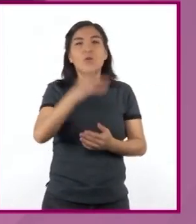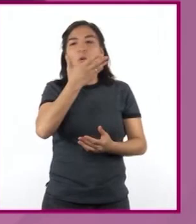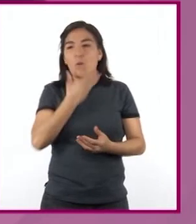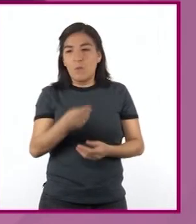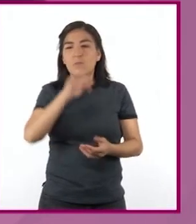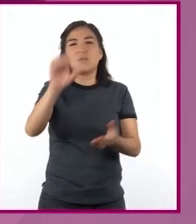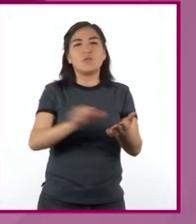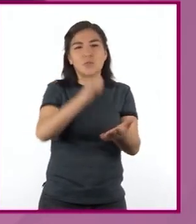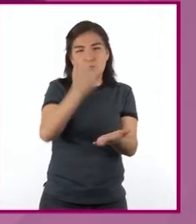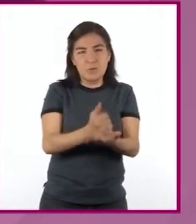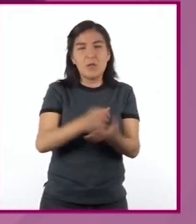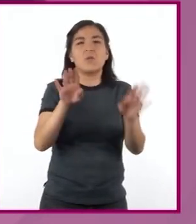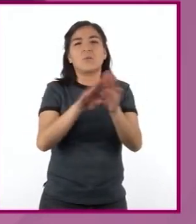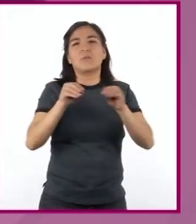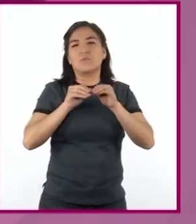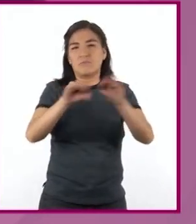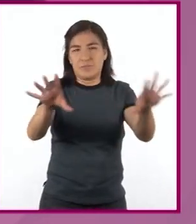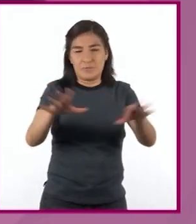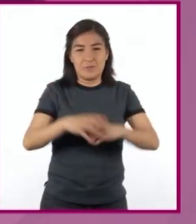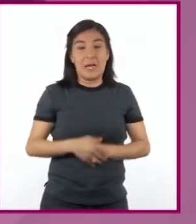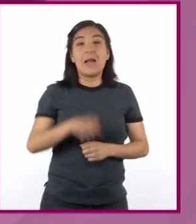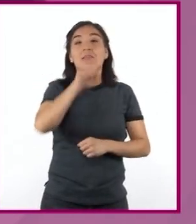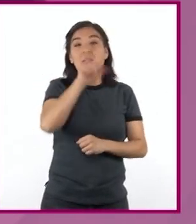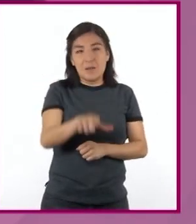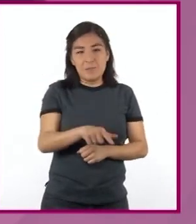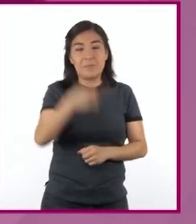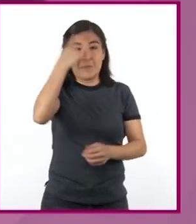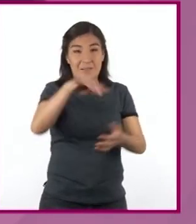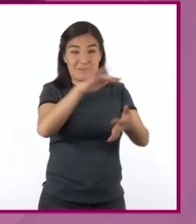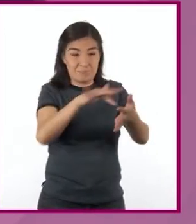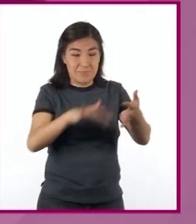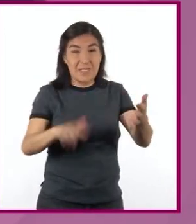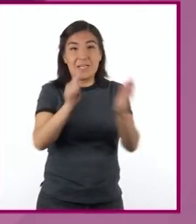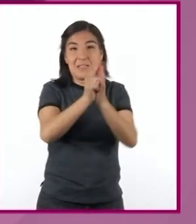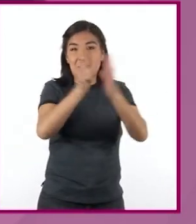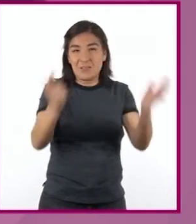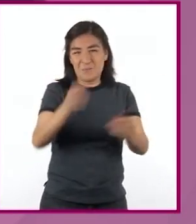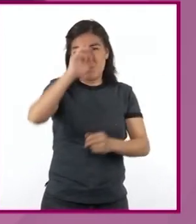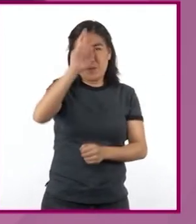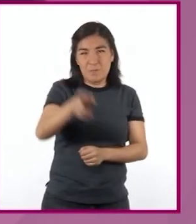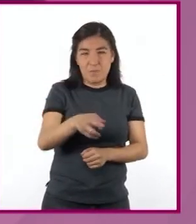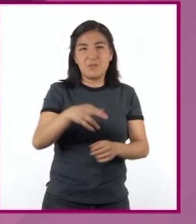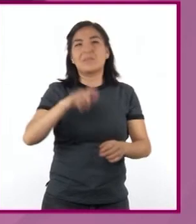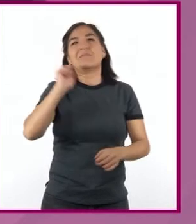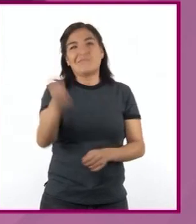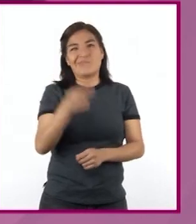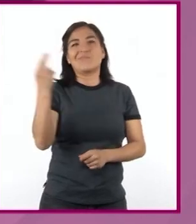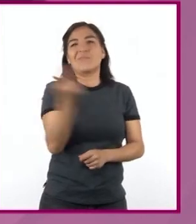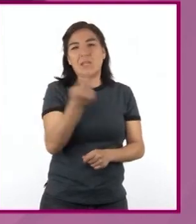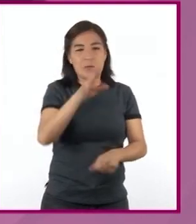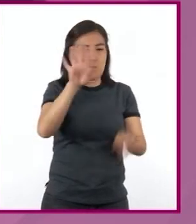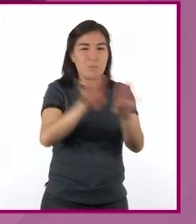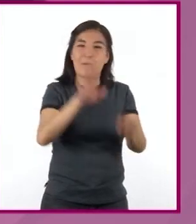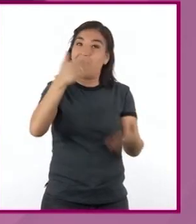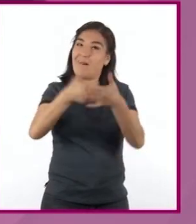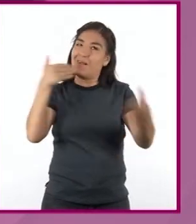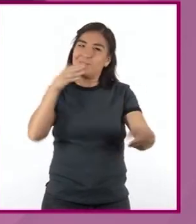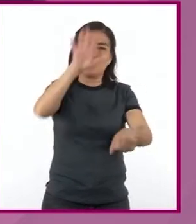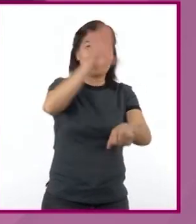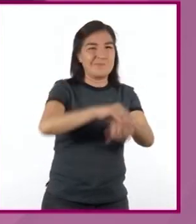ciudadano fuera difundido. Además, para leer los libros prohibidos, era necesario tener un permiso